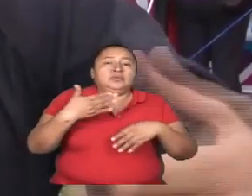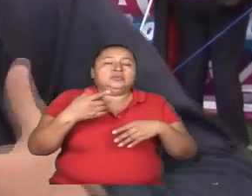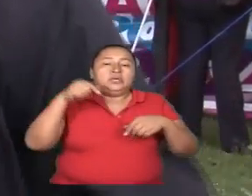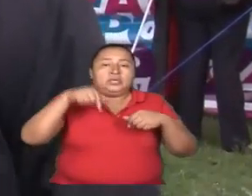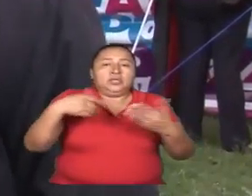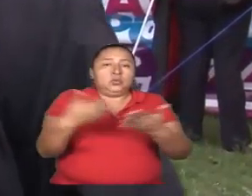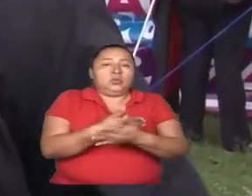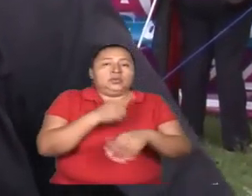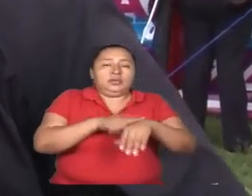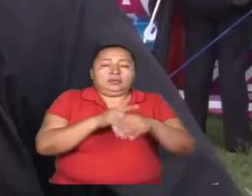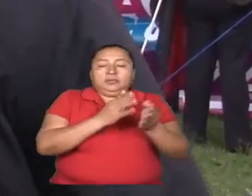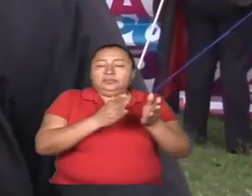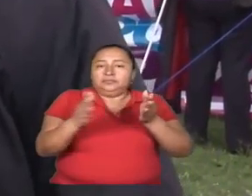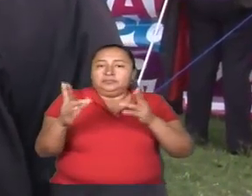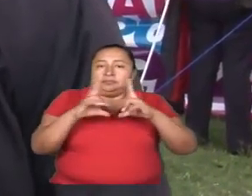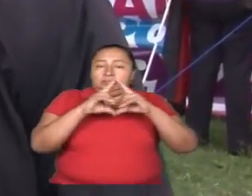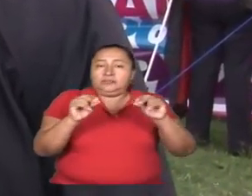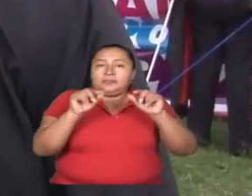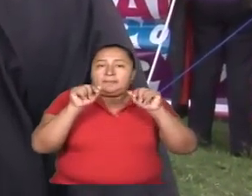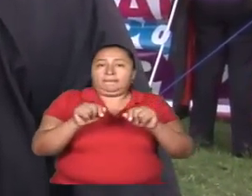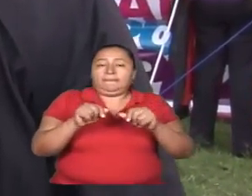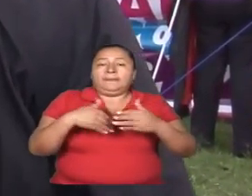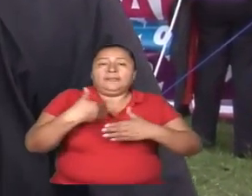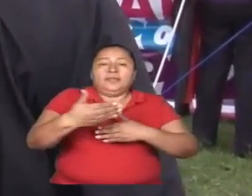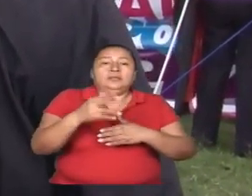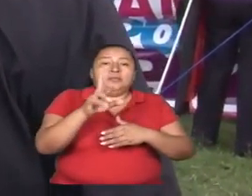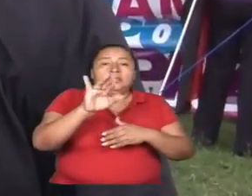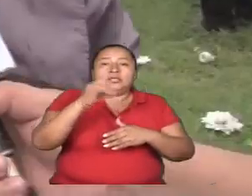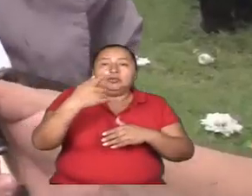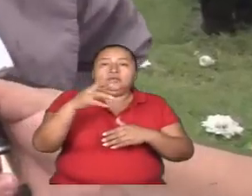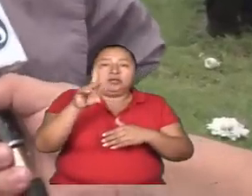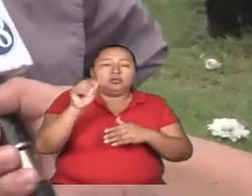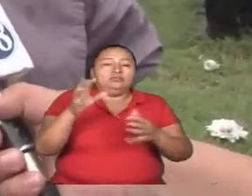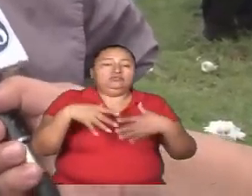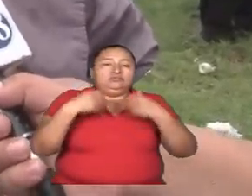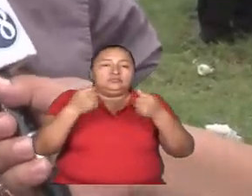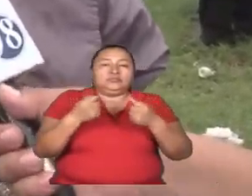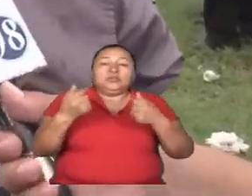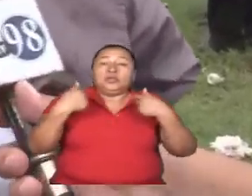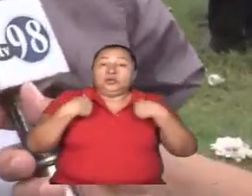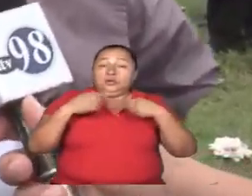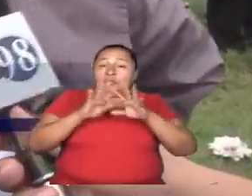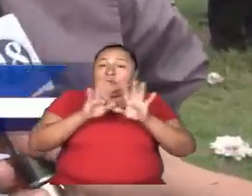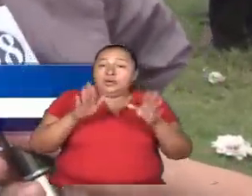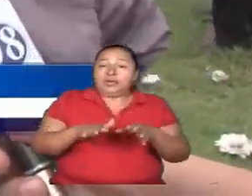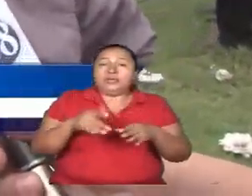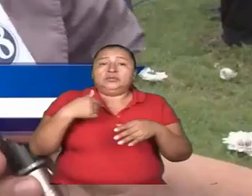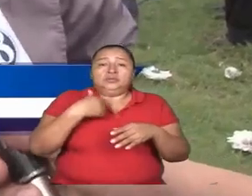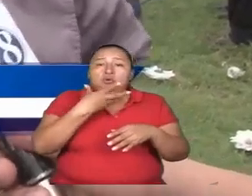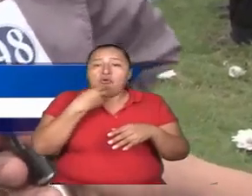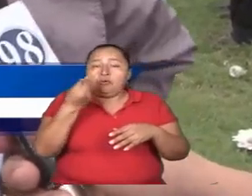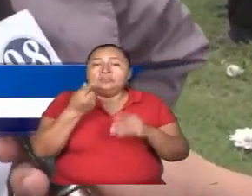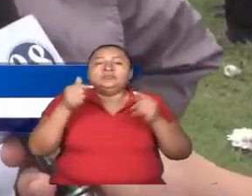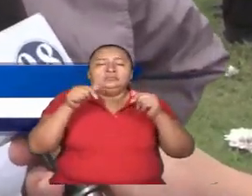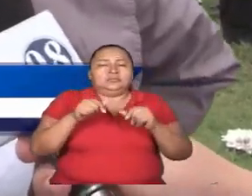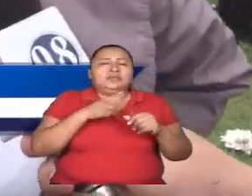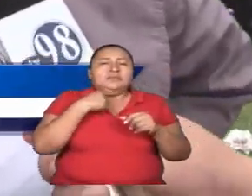nueva etapa de la historia del país y Rigoberto la retomó. Como mujer y como joven, la verdad es de